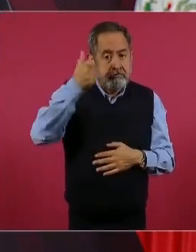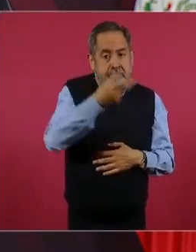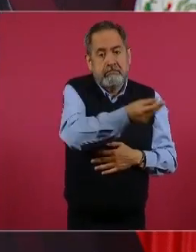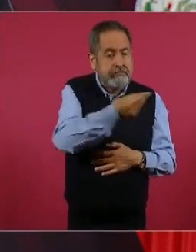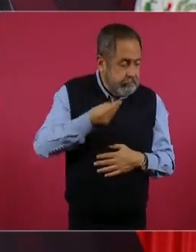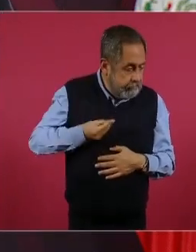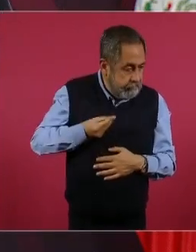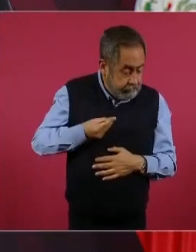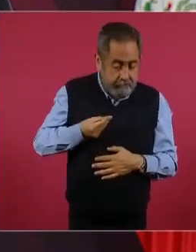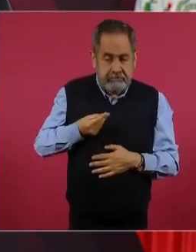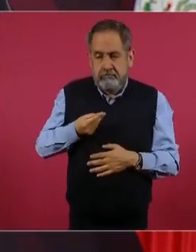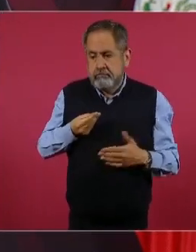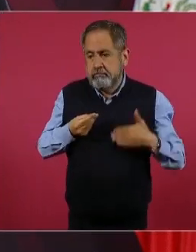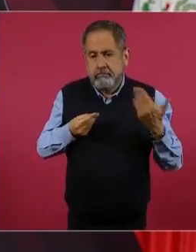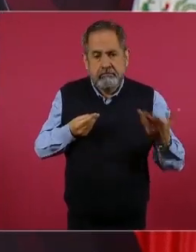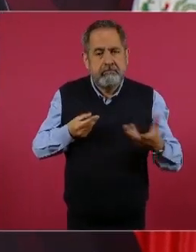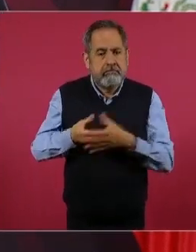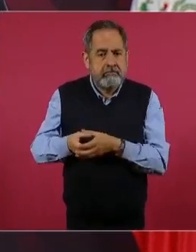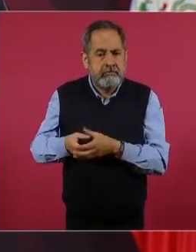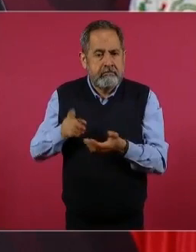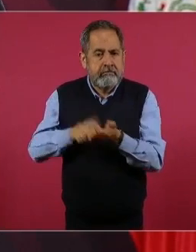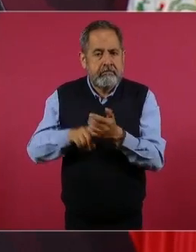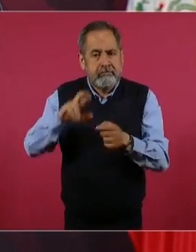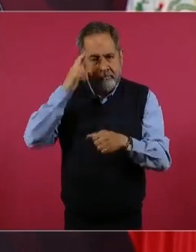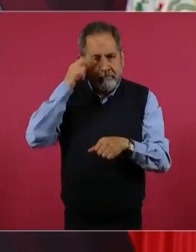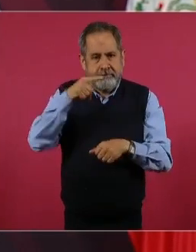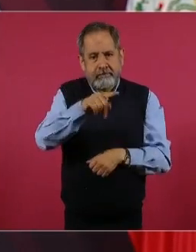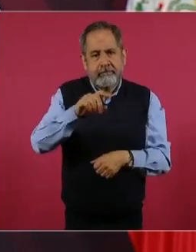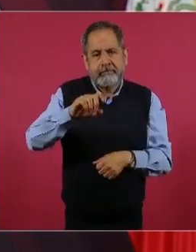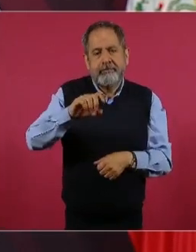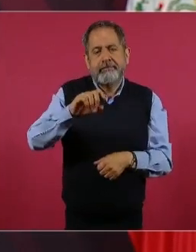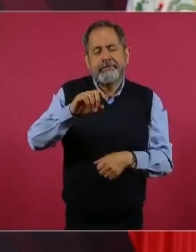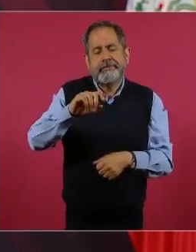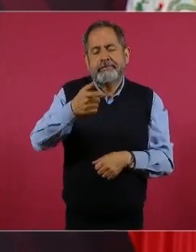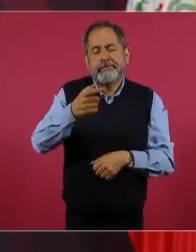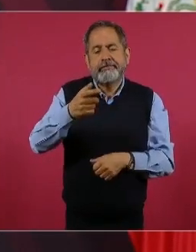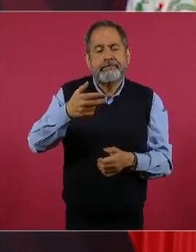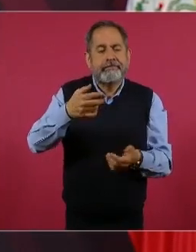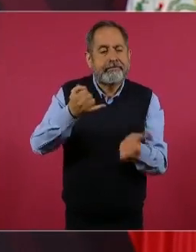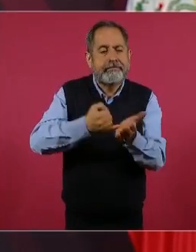salió de la Hacienda Pública de Coahuila.